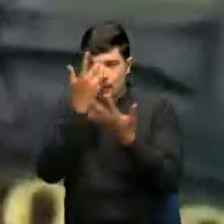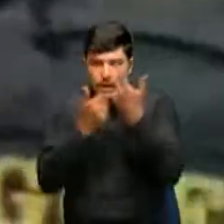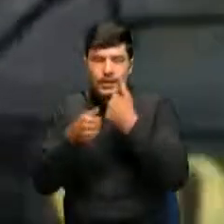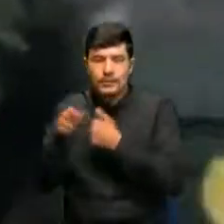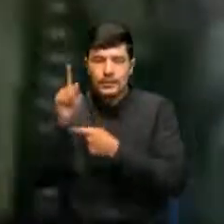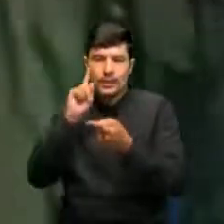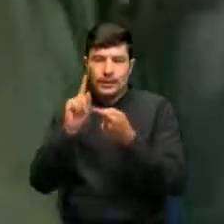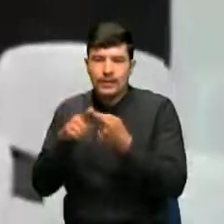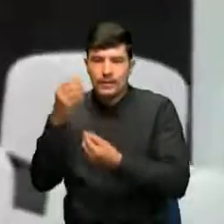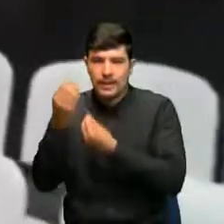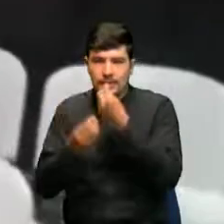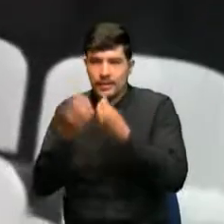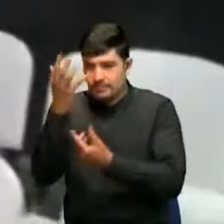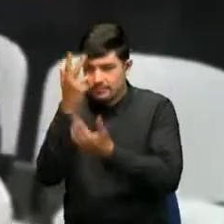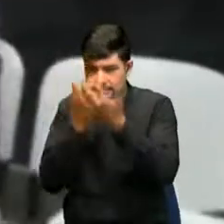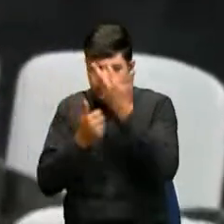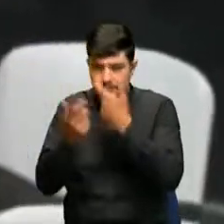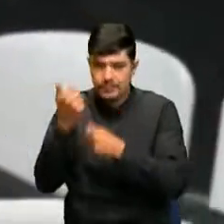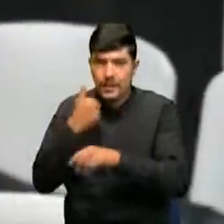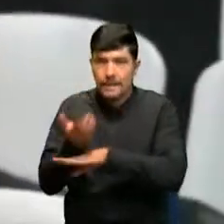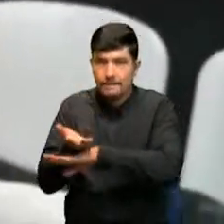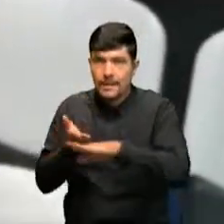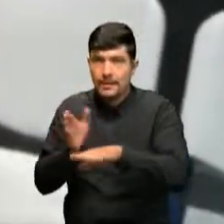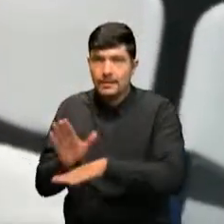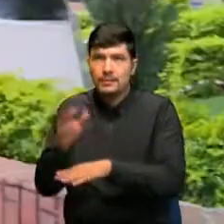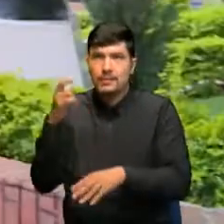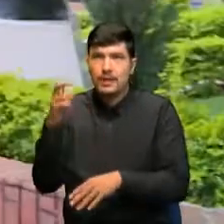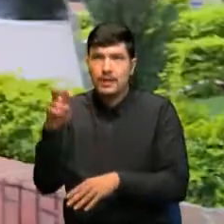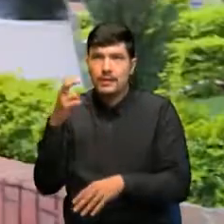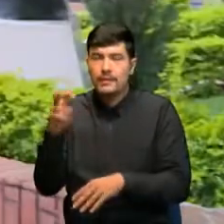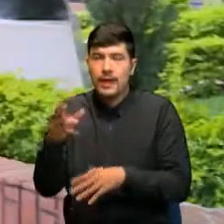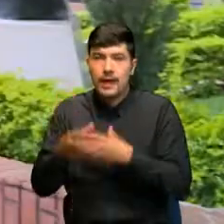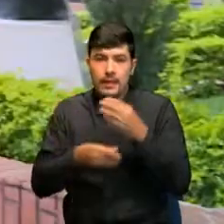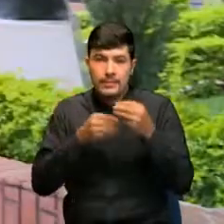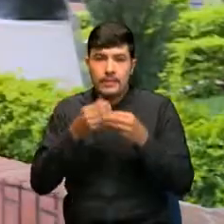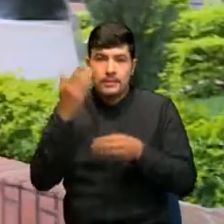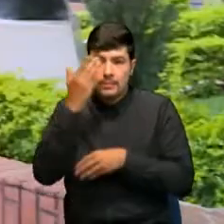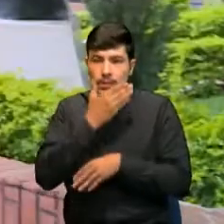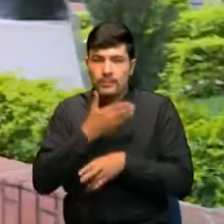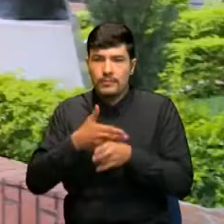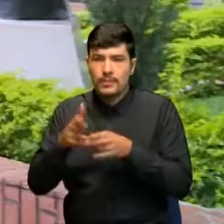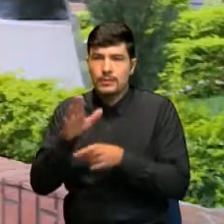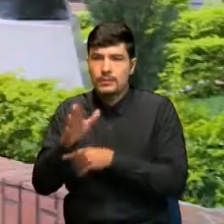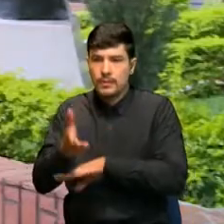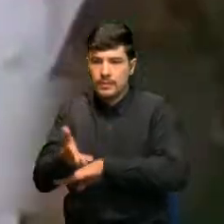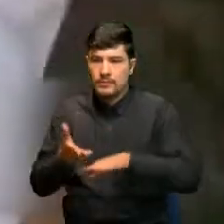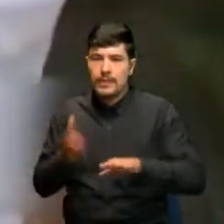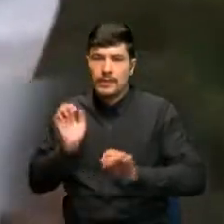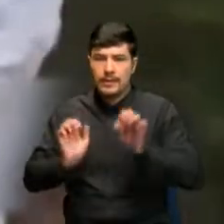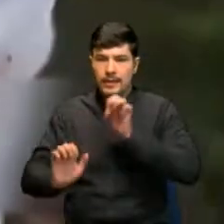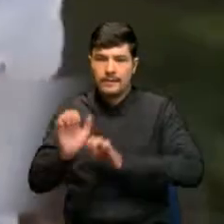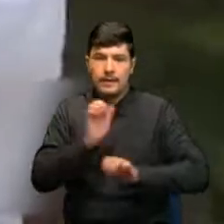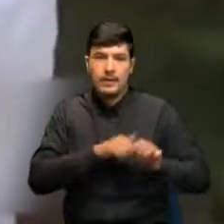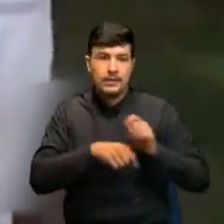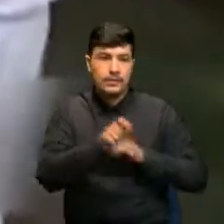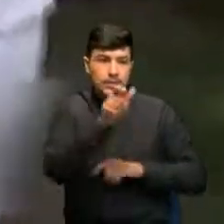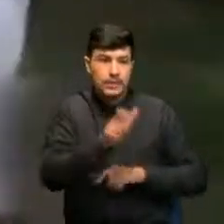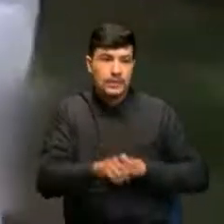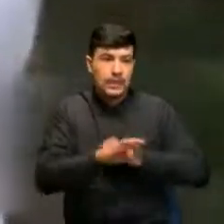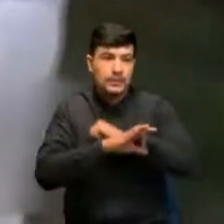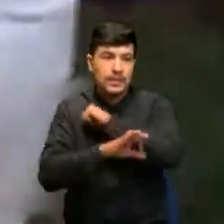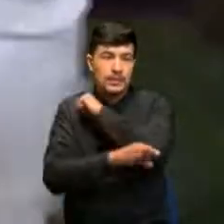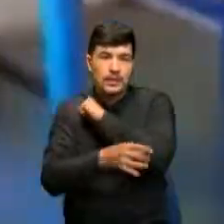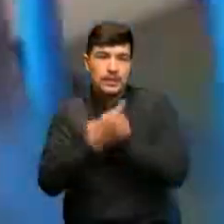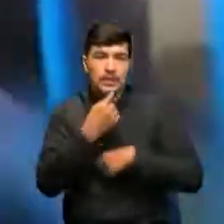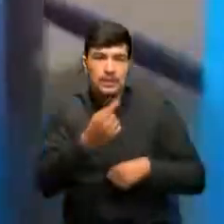con estas valoraciones que solicita la Fiscalía y que probablemente solicitará también la defensa. La psicóloga considera que